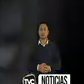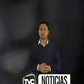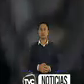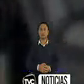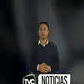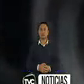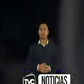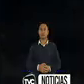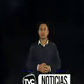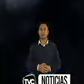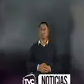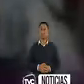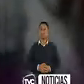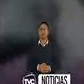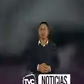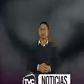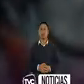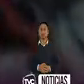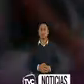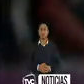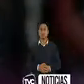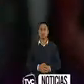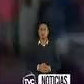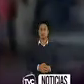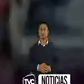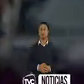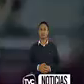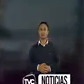un accidente, una furgoneta.